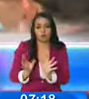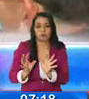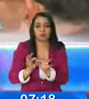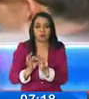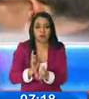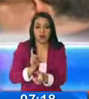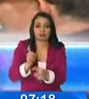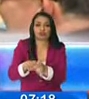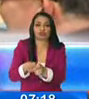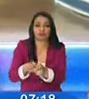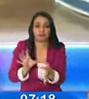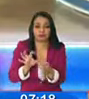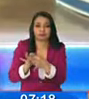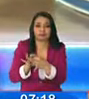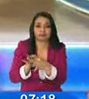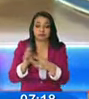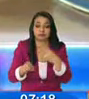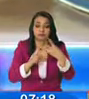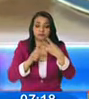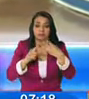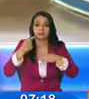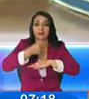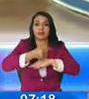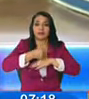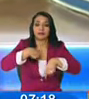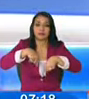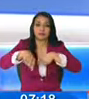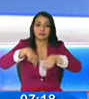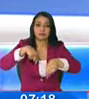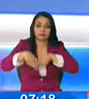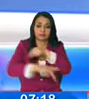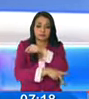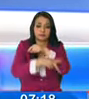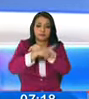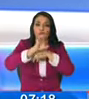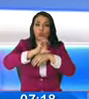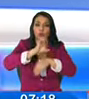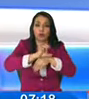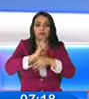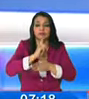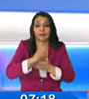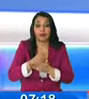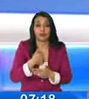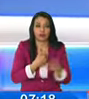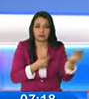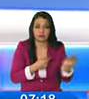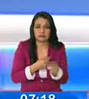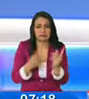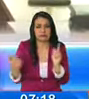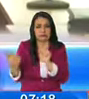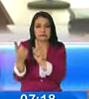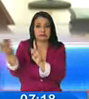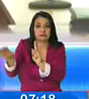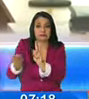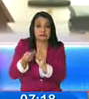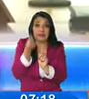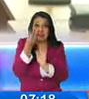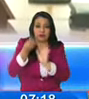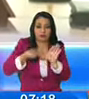manifestó que Ramiro Carrillo, gerente de transporte de Petroecuador, lo utilizó para cobrar el dinero de Odebrecht, que